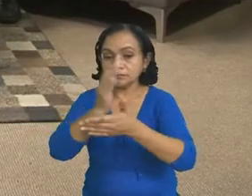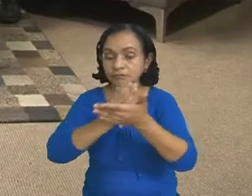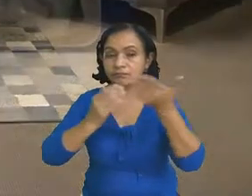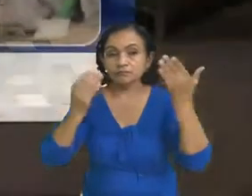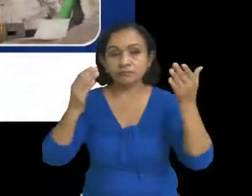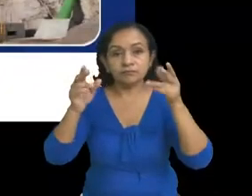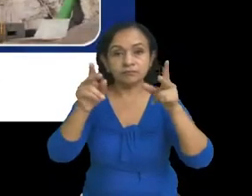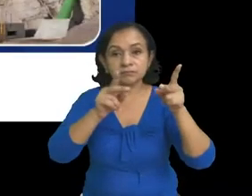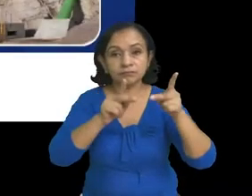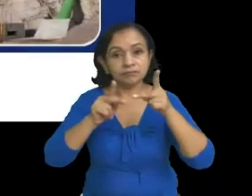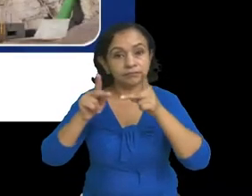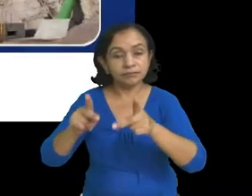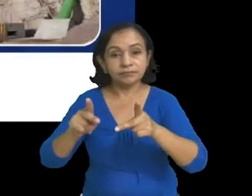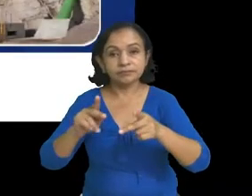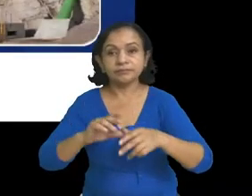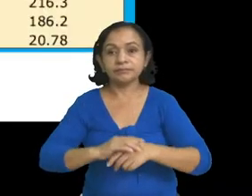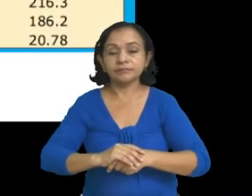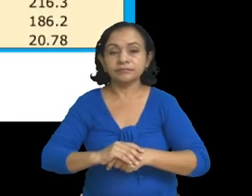gente